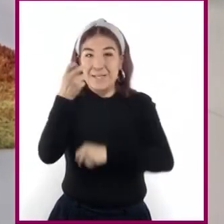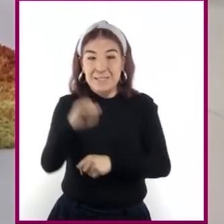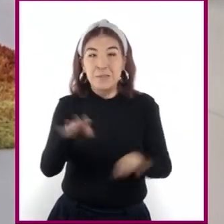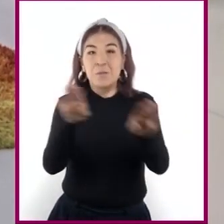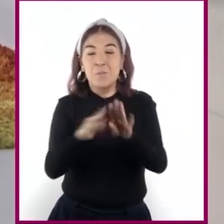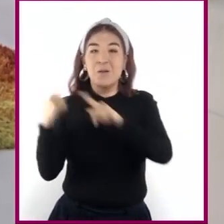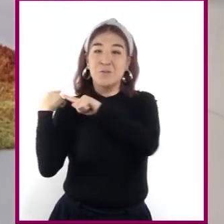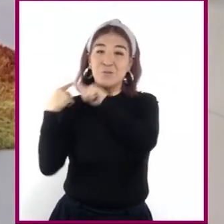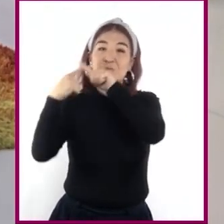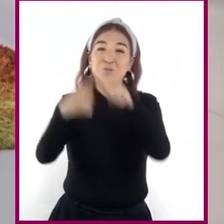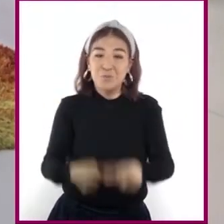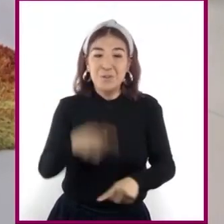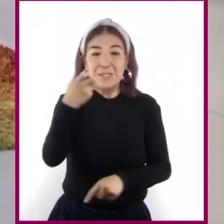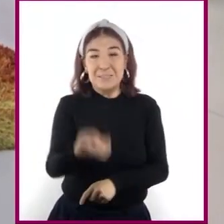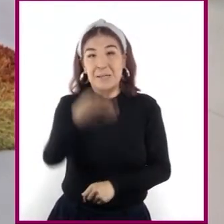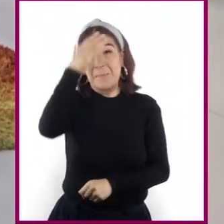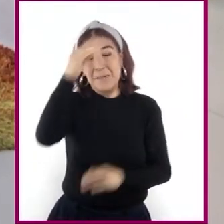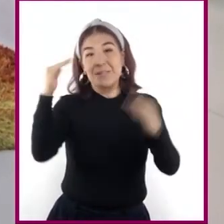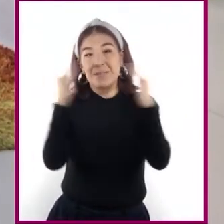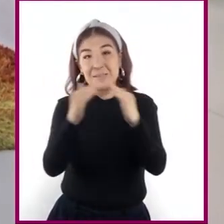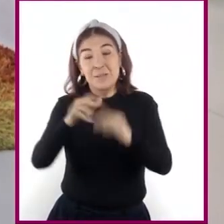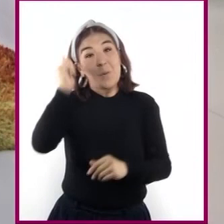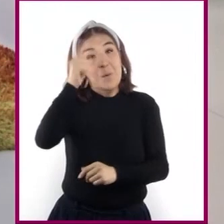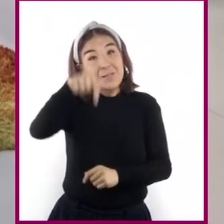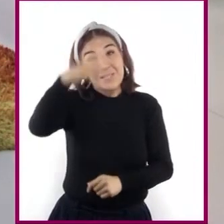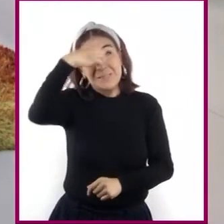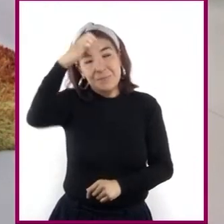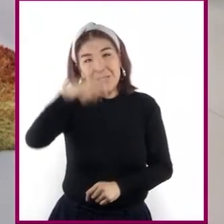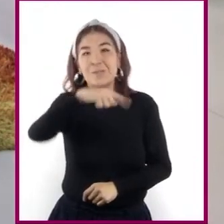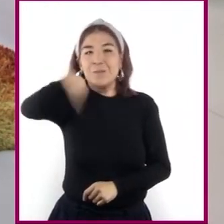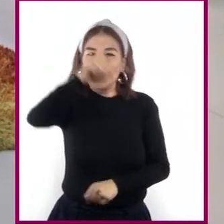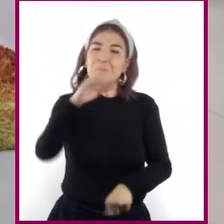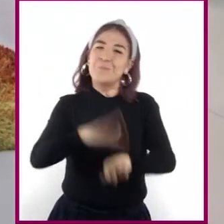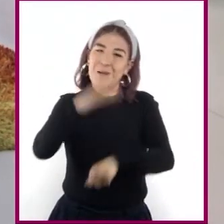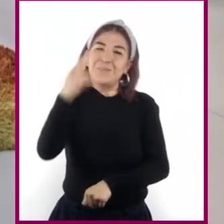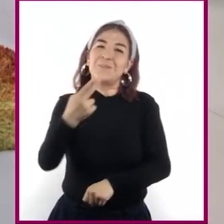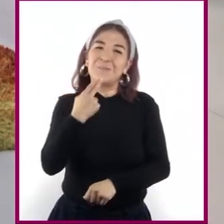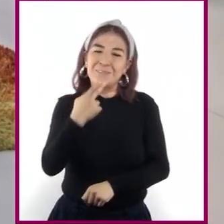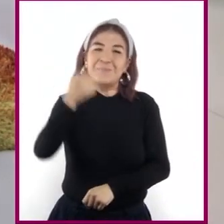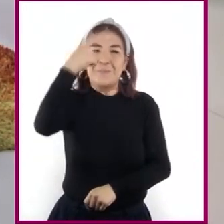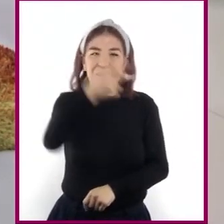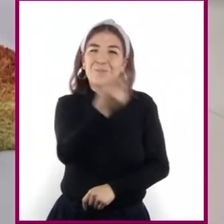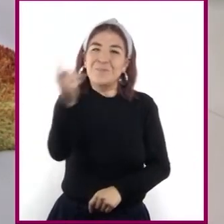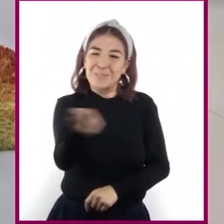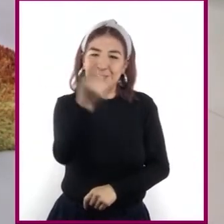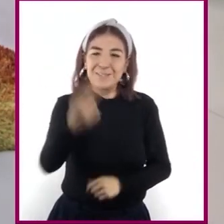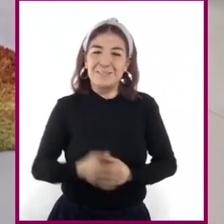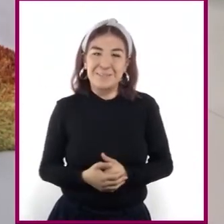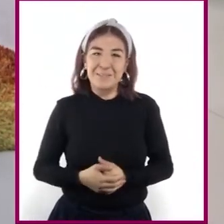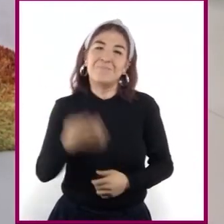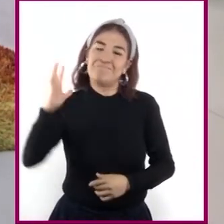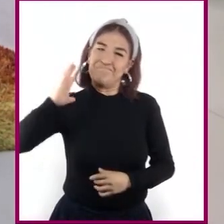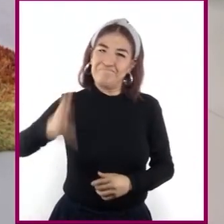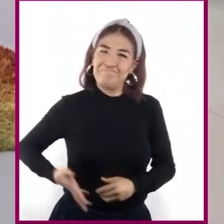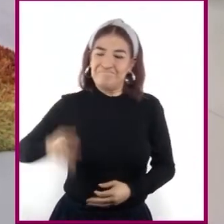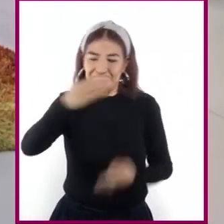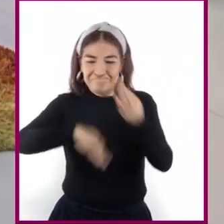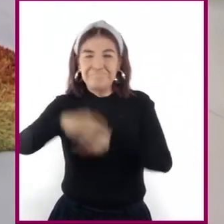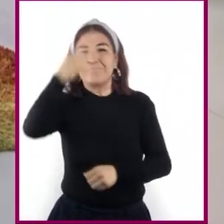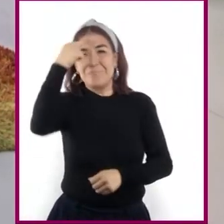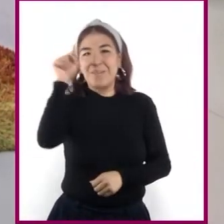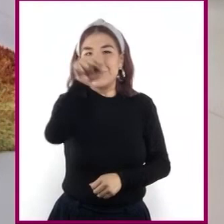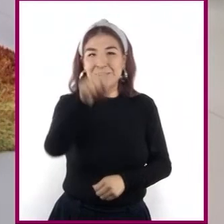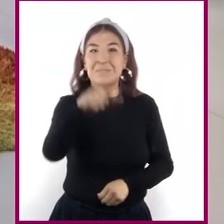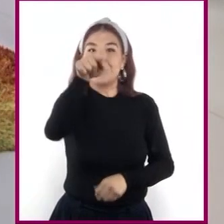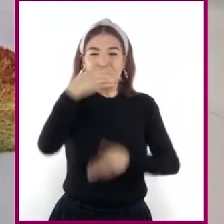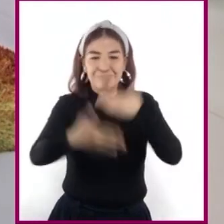recorrido en Aprende en Casa. Esperamos que esta experiencia haya sido de mucha utilidad para cada uno de ustedes. Estamos muy orgullosos de ustedes por